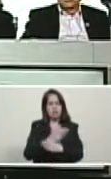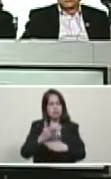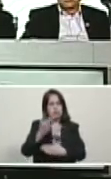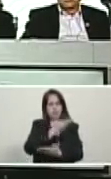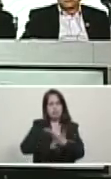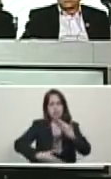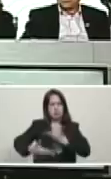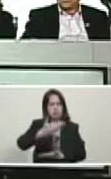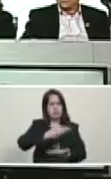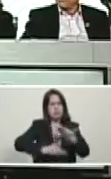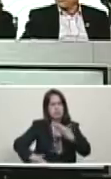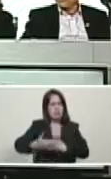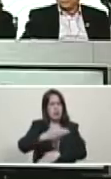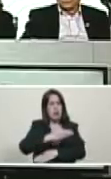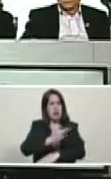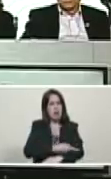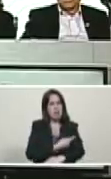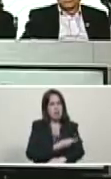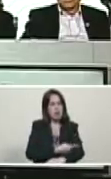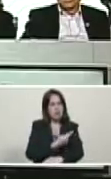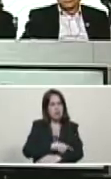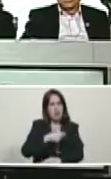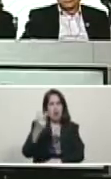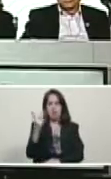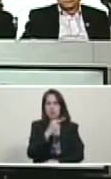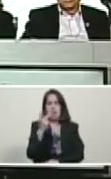de colombia y del pueblo de venezuela